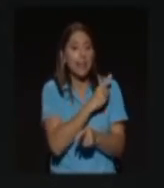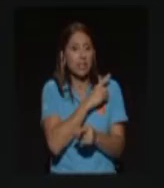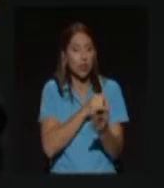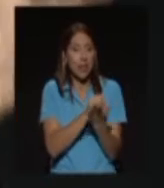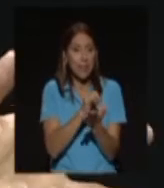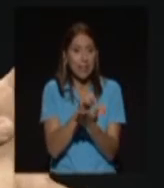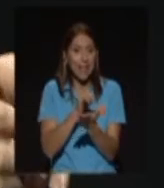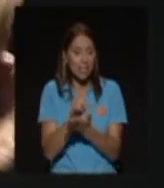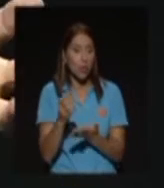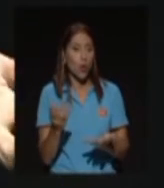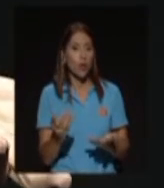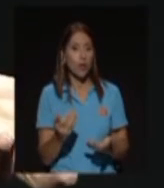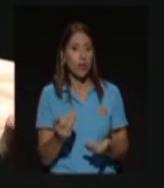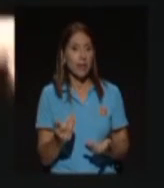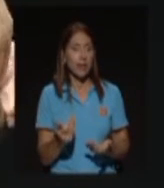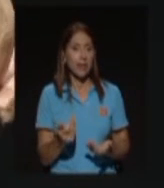digamos, de